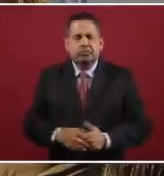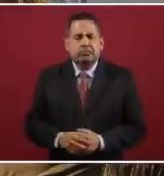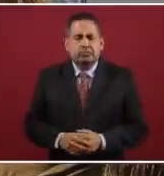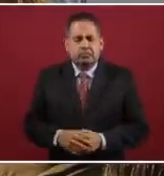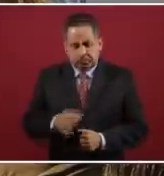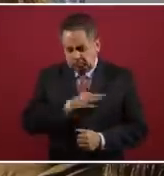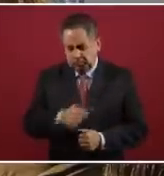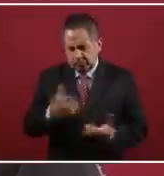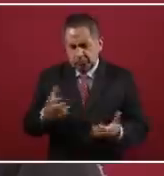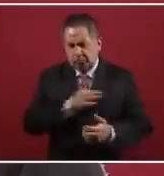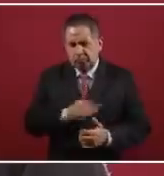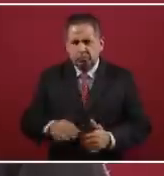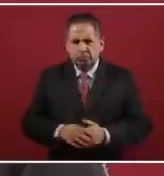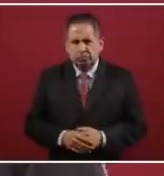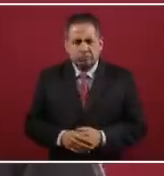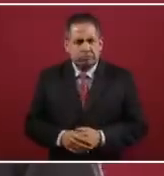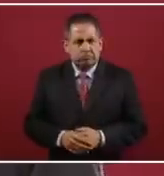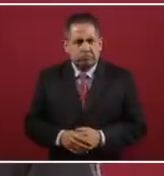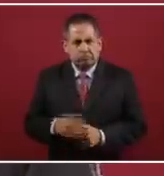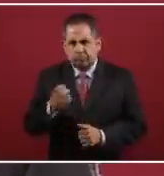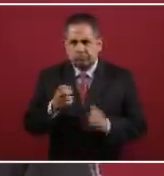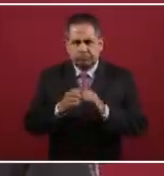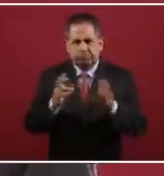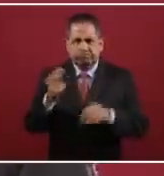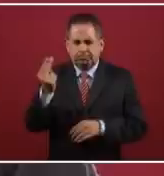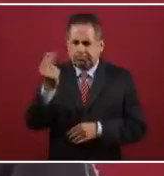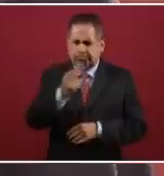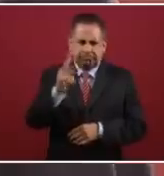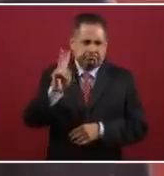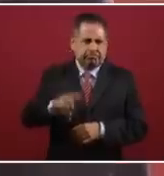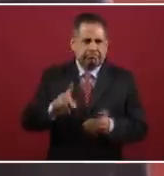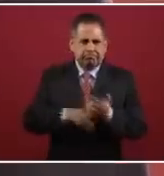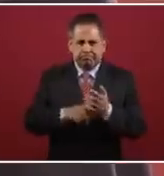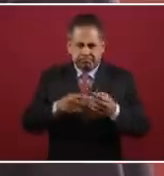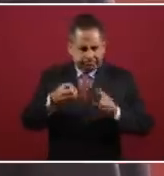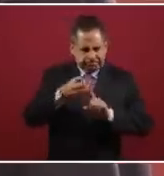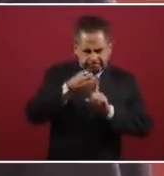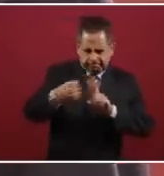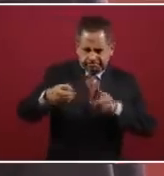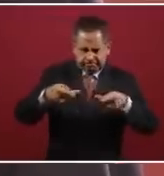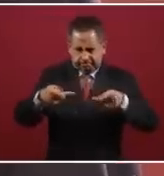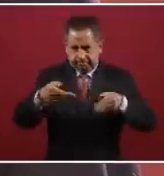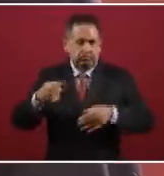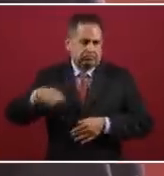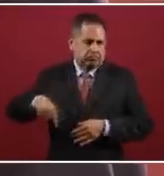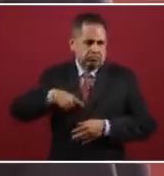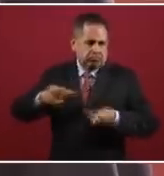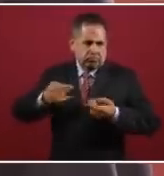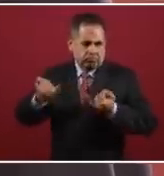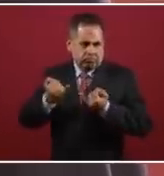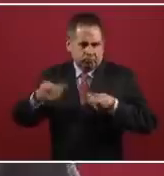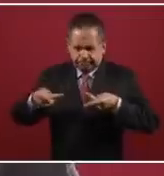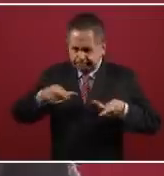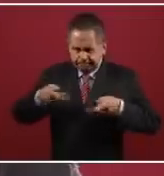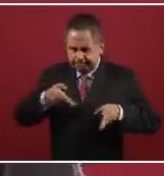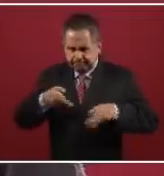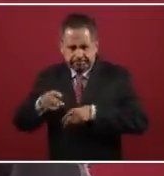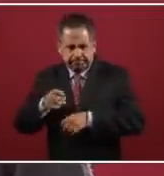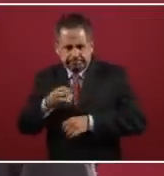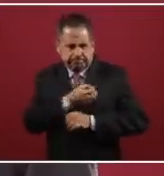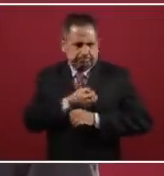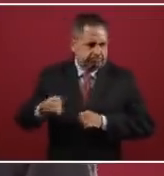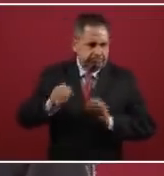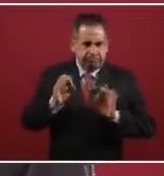sí se puede hacerlo. Esto requiere de mucha organización, también de parte de nosotros,